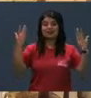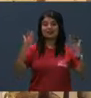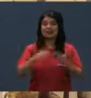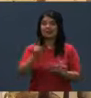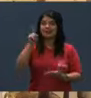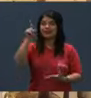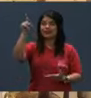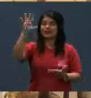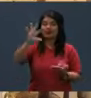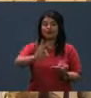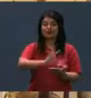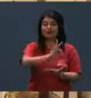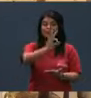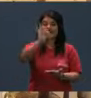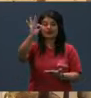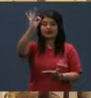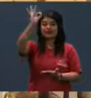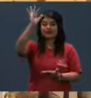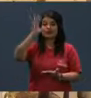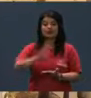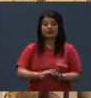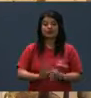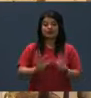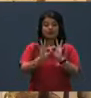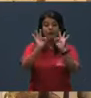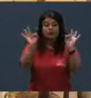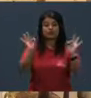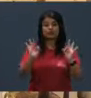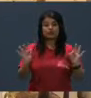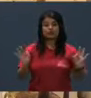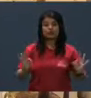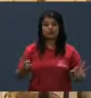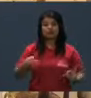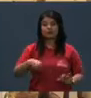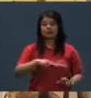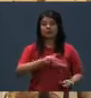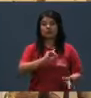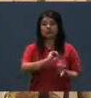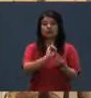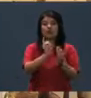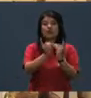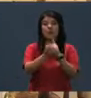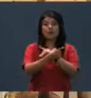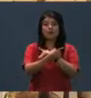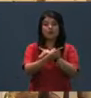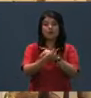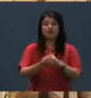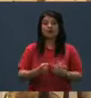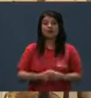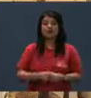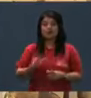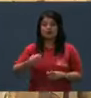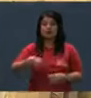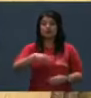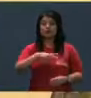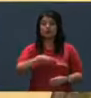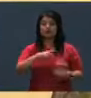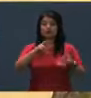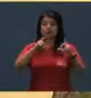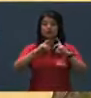de tu Espíritu, de manera que se conviertan para nosotros en el